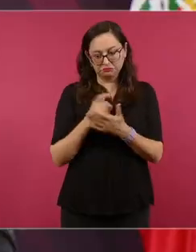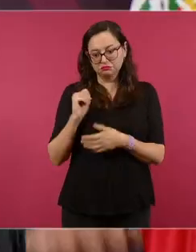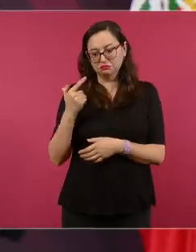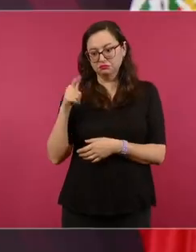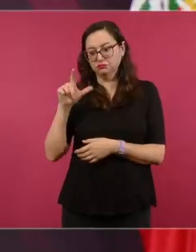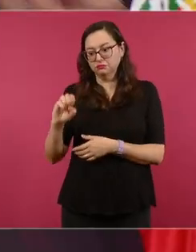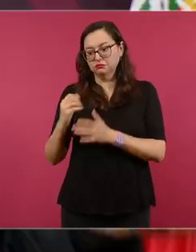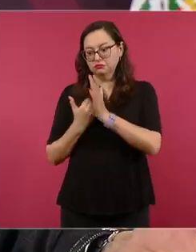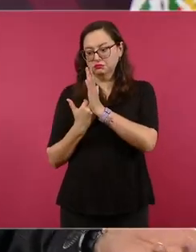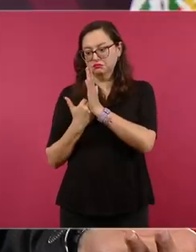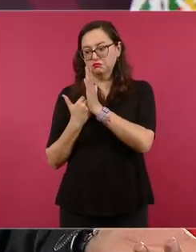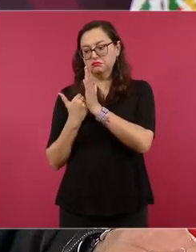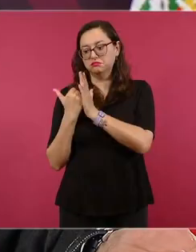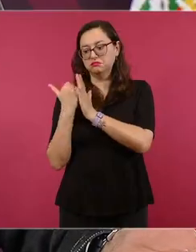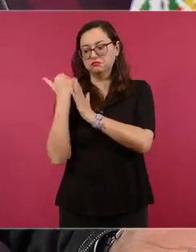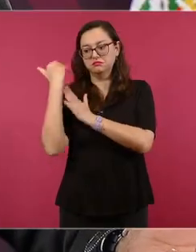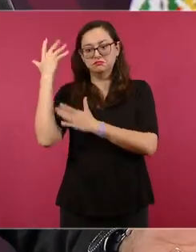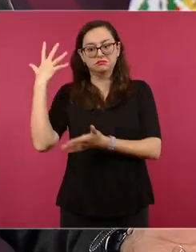y que no quisieron